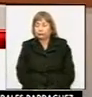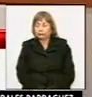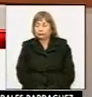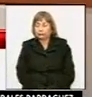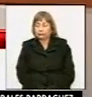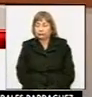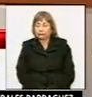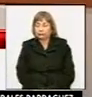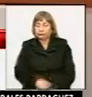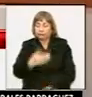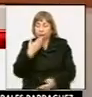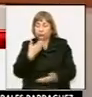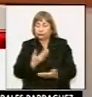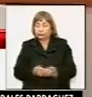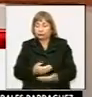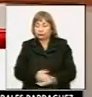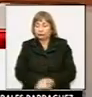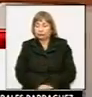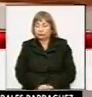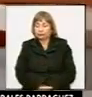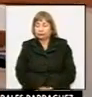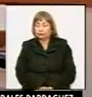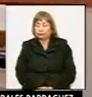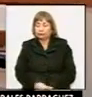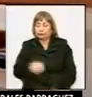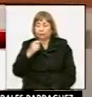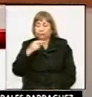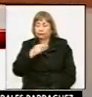Muchísimas gracias. Esta ministra